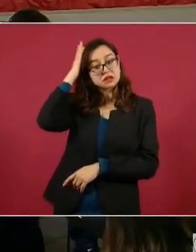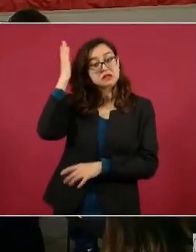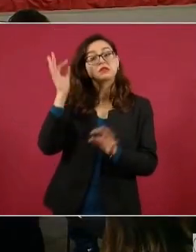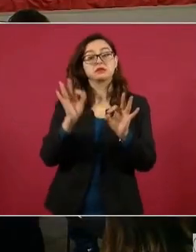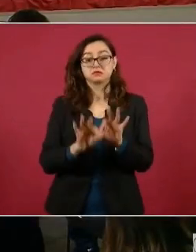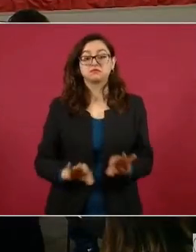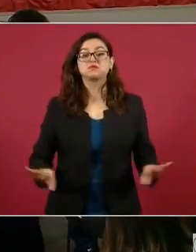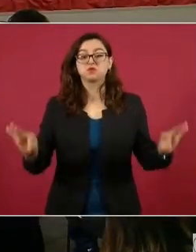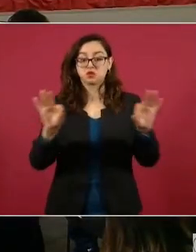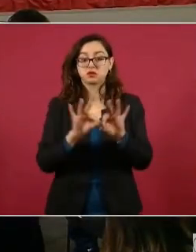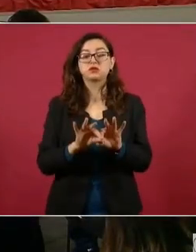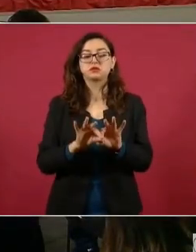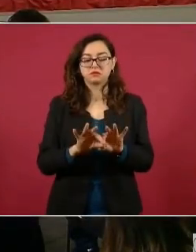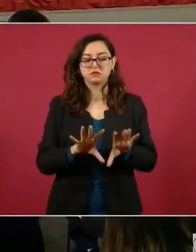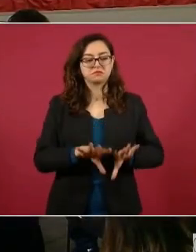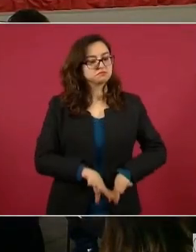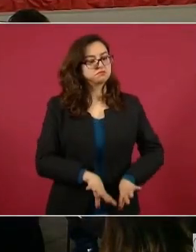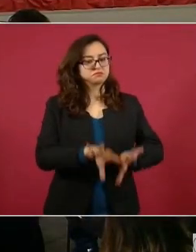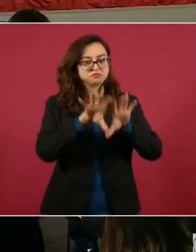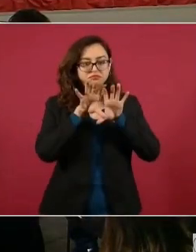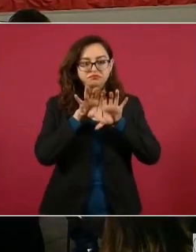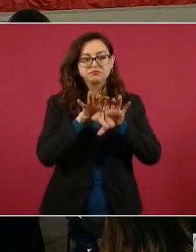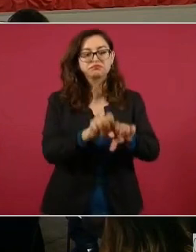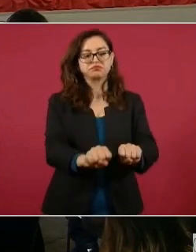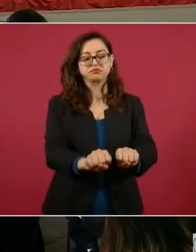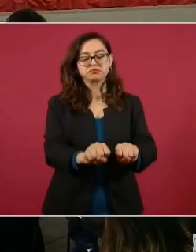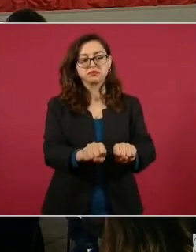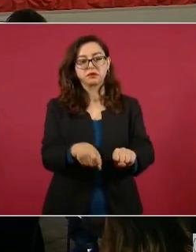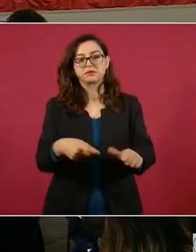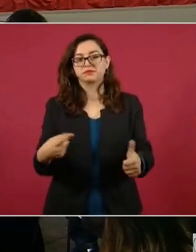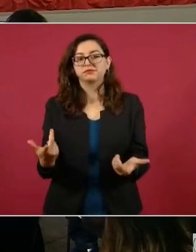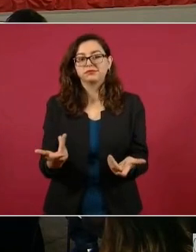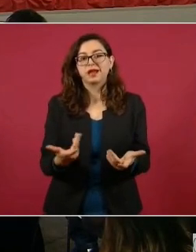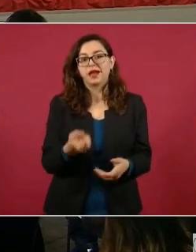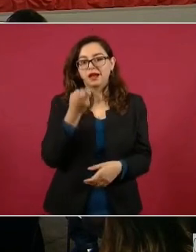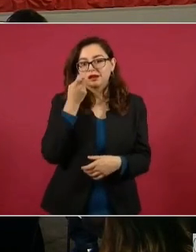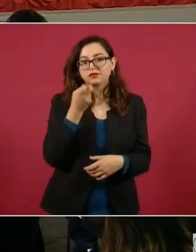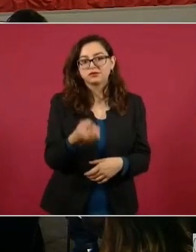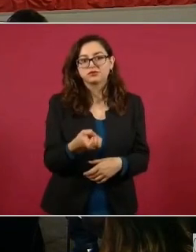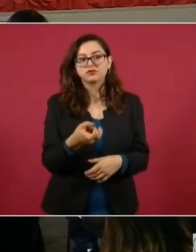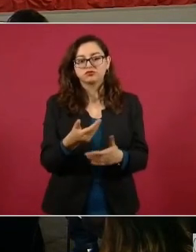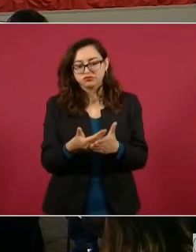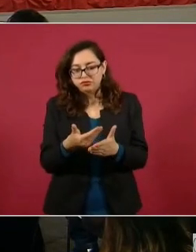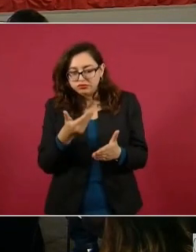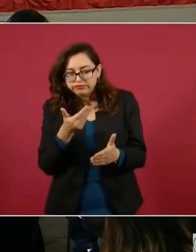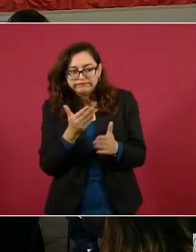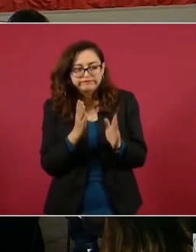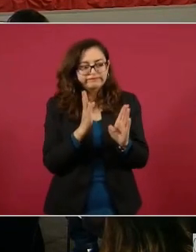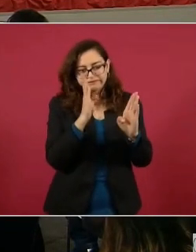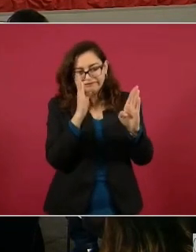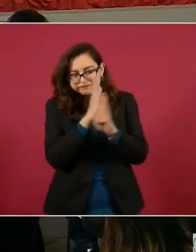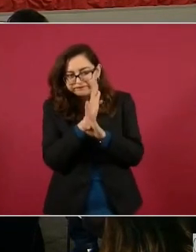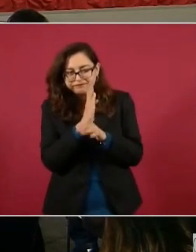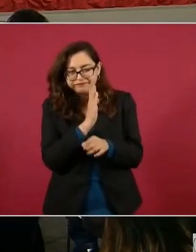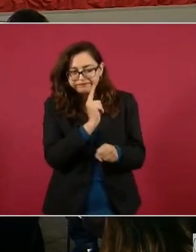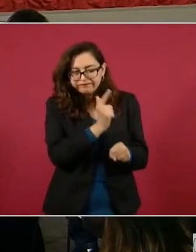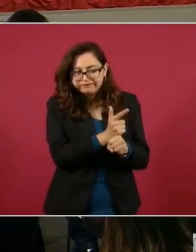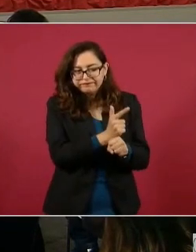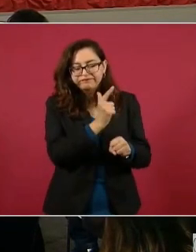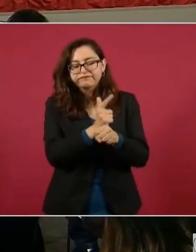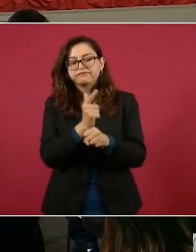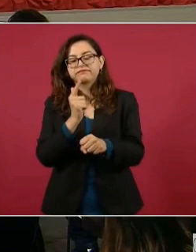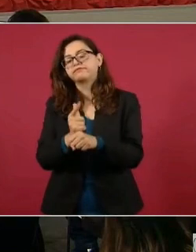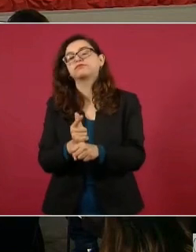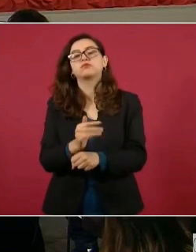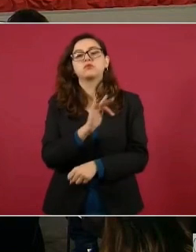en los que se privilegió la inteligencia para poderlos desarrollar aquí tenemos el primero el 20 de